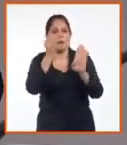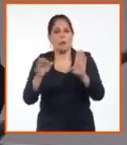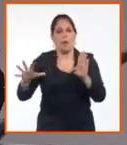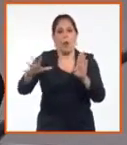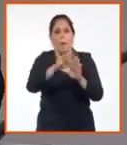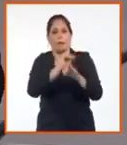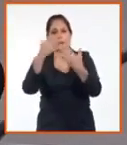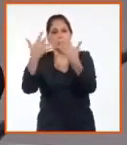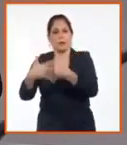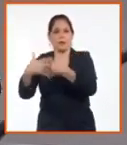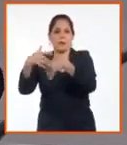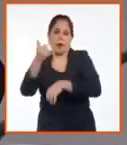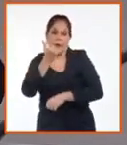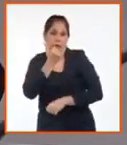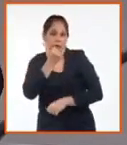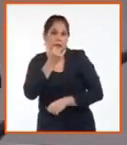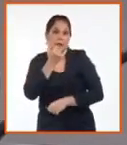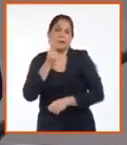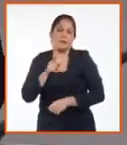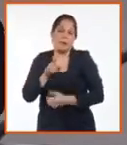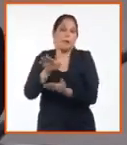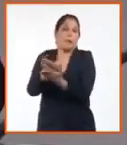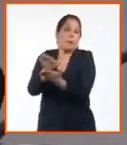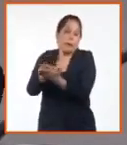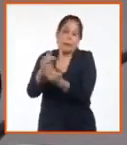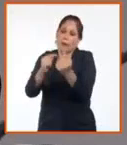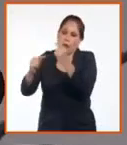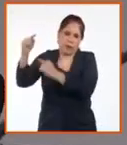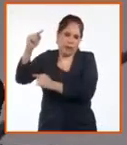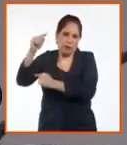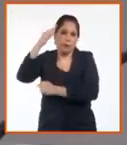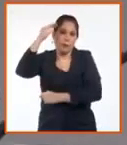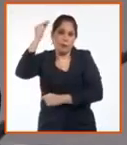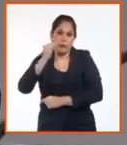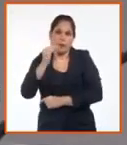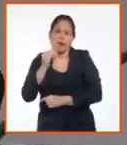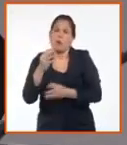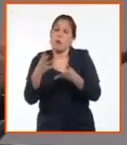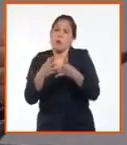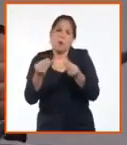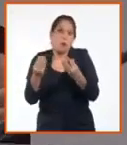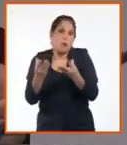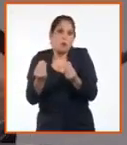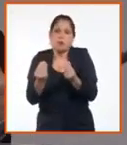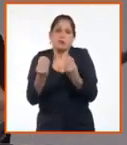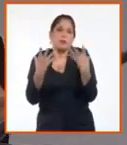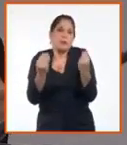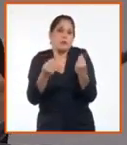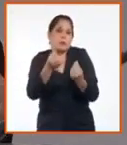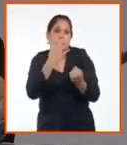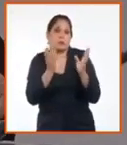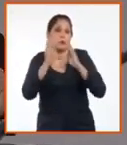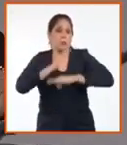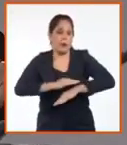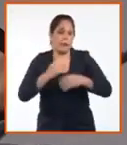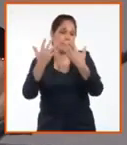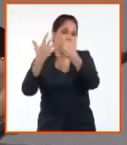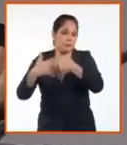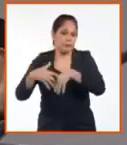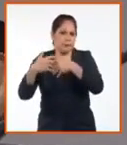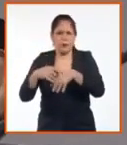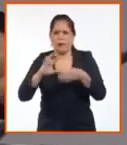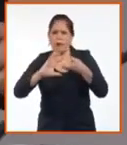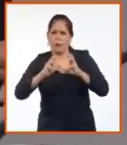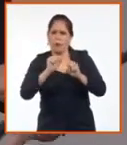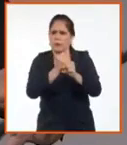entonces esa materia prima que tenemos que tener de priorizar para que porque se afecta mucho medicamento se hace como parte del sistema de trabajo constantemente